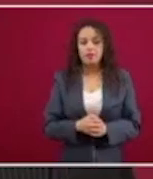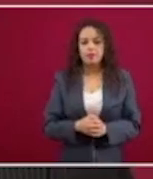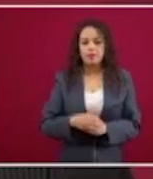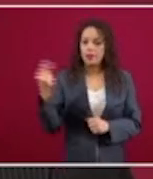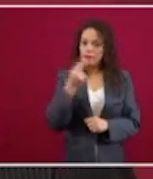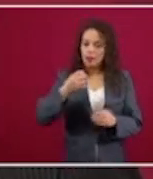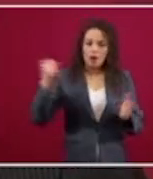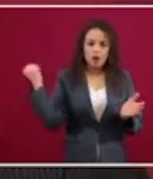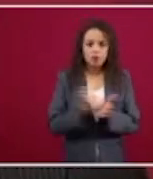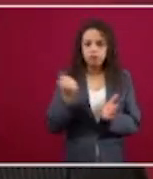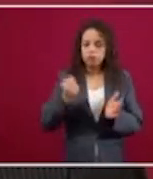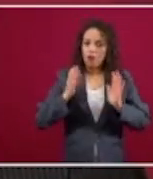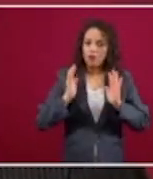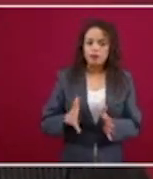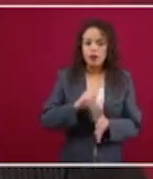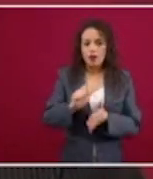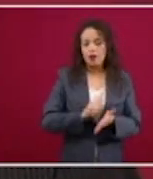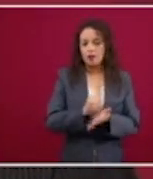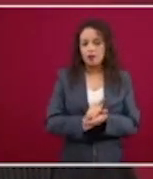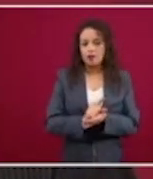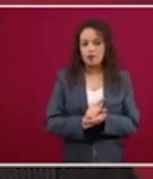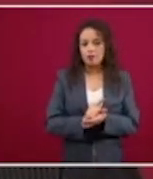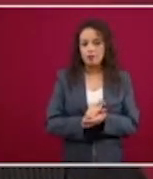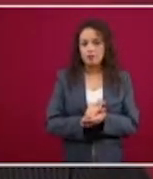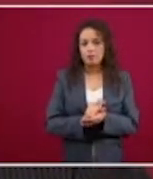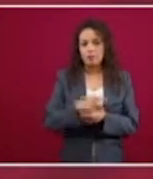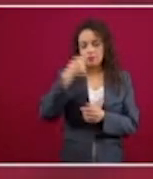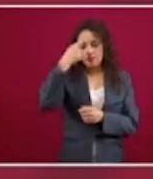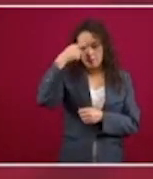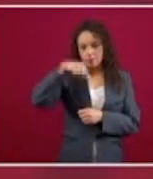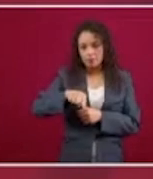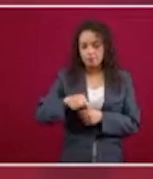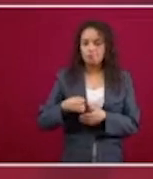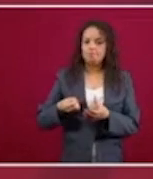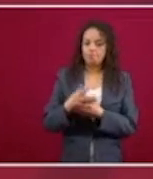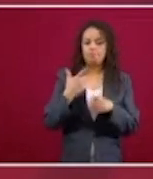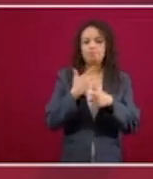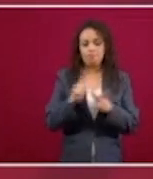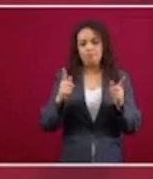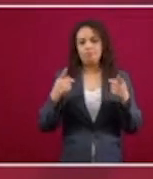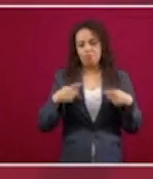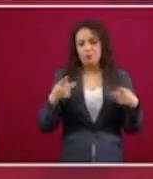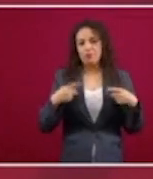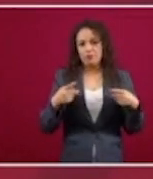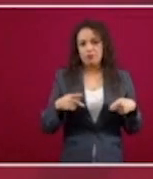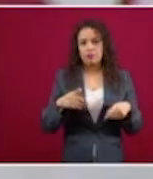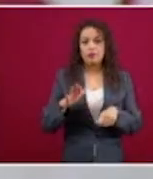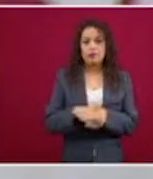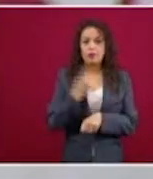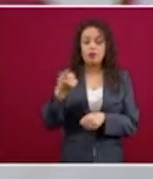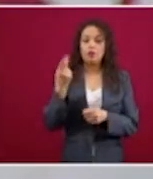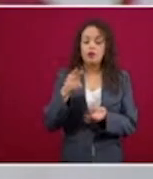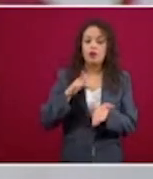apruebe esta ley de amnistía, porque va a beneficiar a adultos